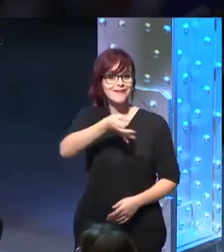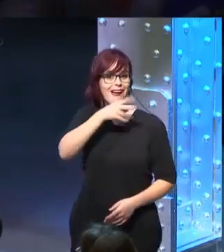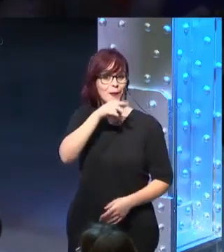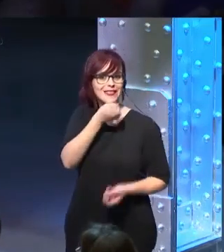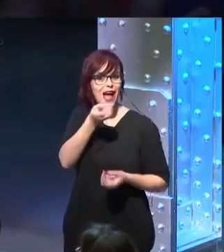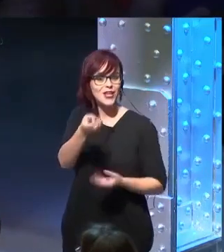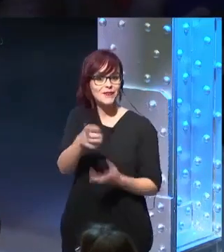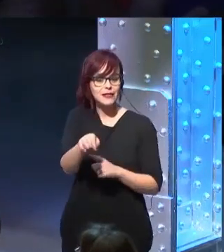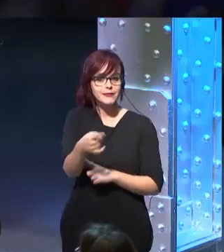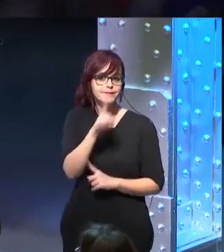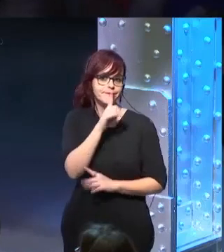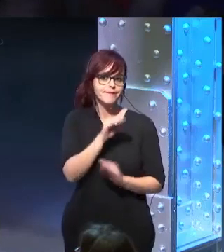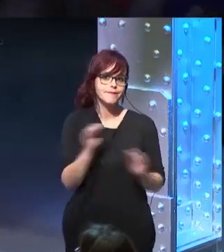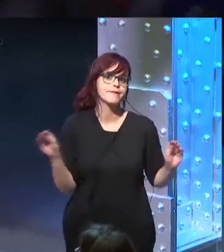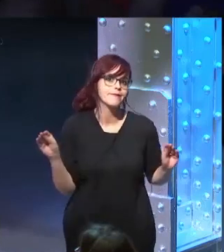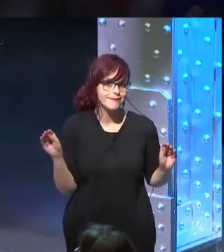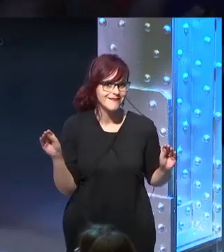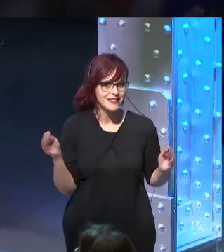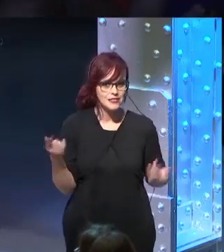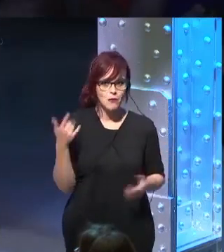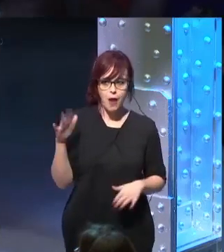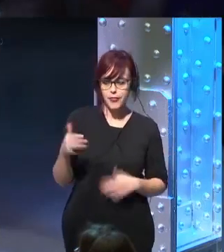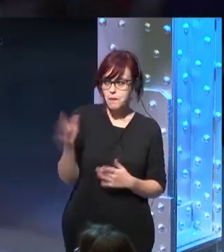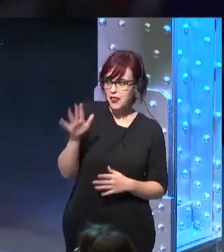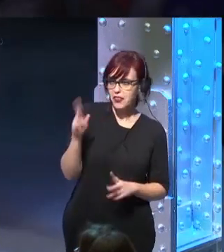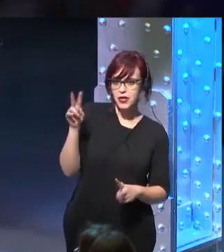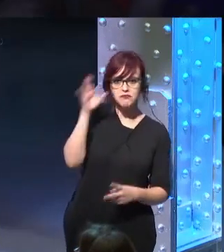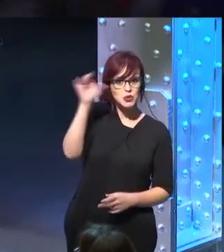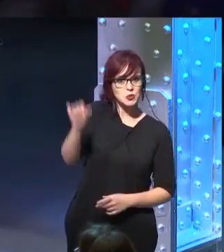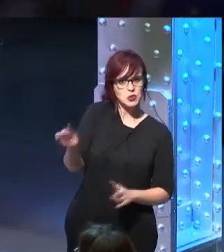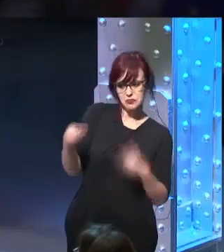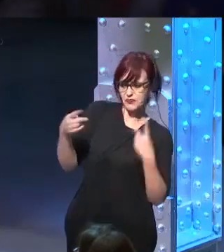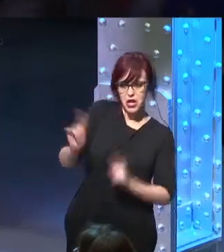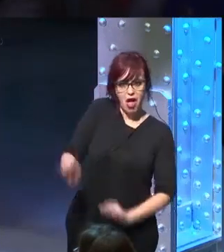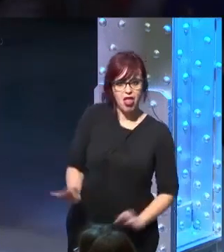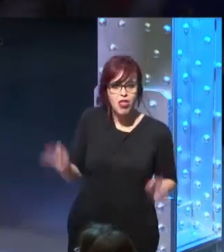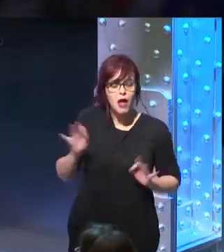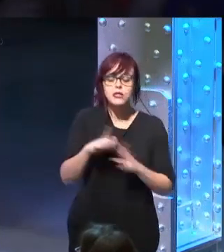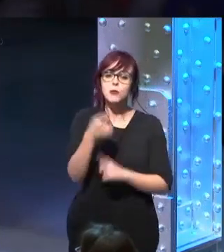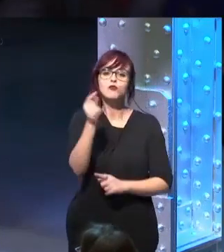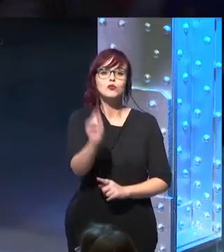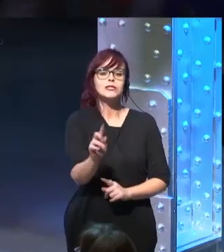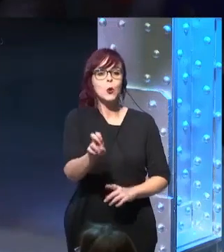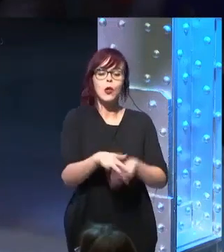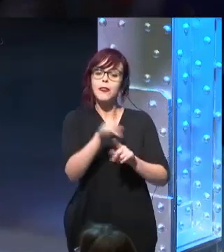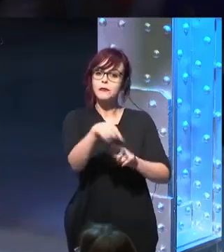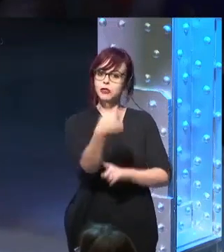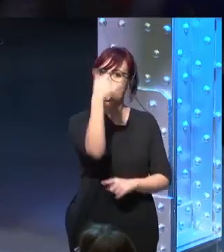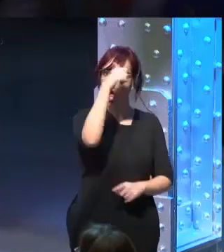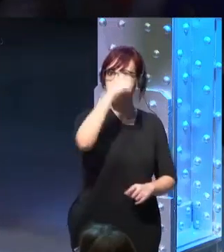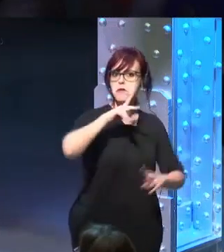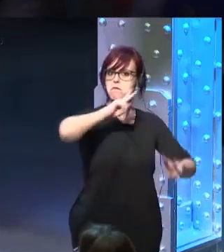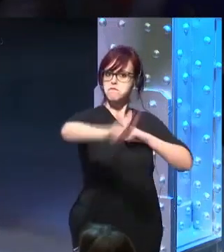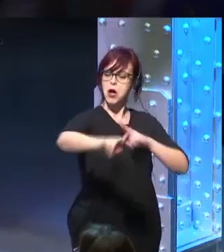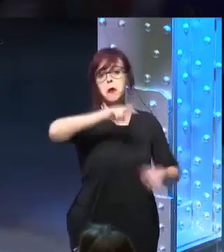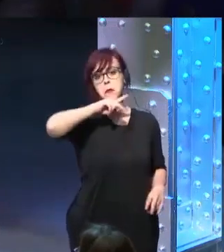nada. Es un ambiente un poco raro, enrarecido durante unos pocos segundos, y después un hombre de